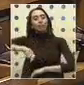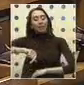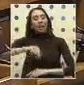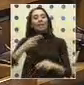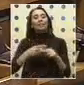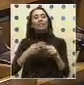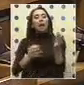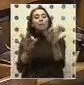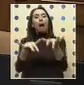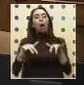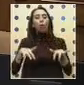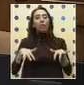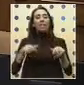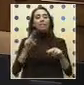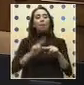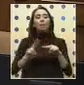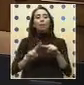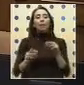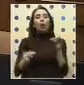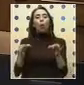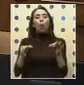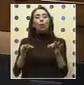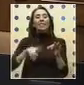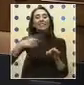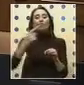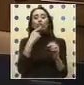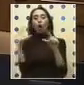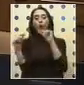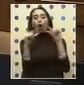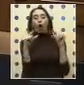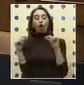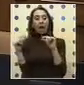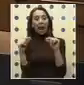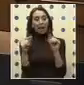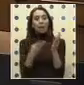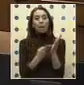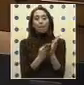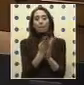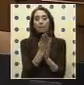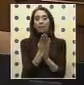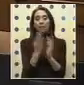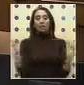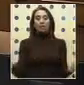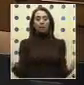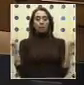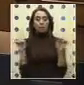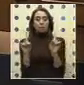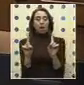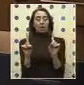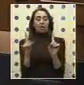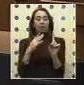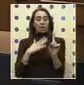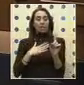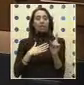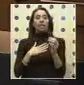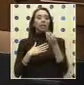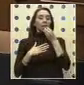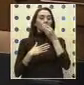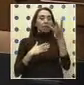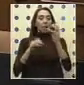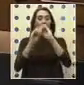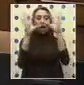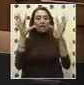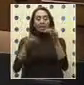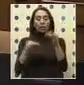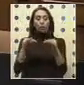audiencia de preparación de juicio oral, la cual tiene por finalidad, a partir de lo que cada parte pretende sea declarado en juicio, que un